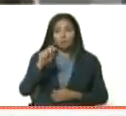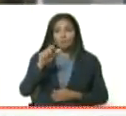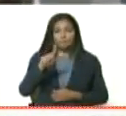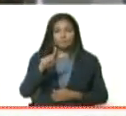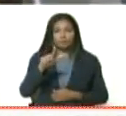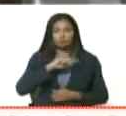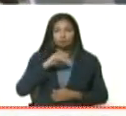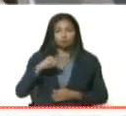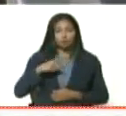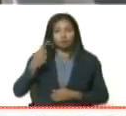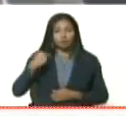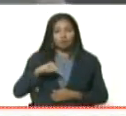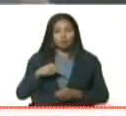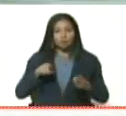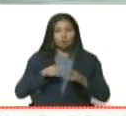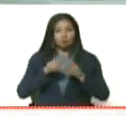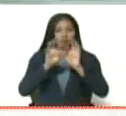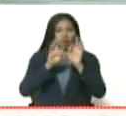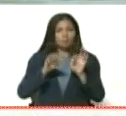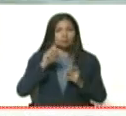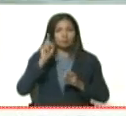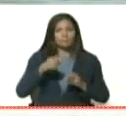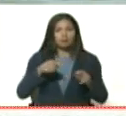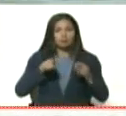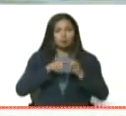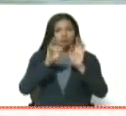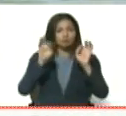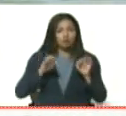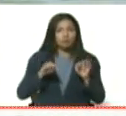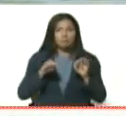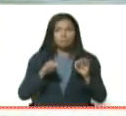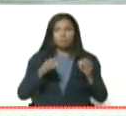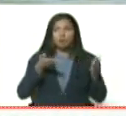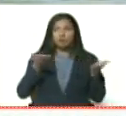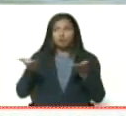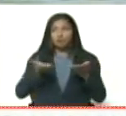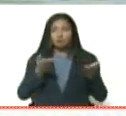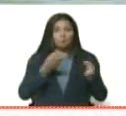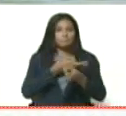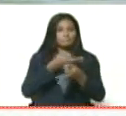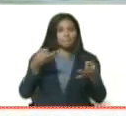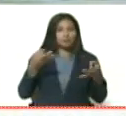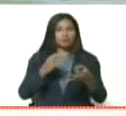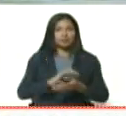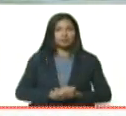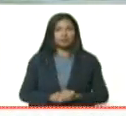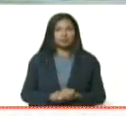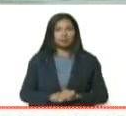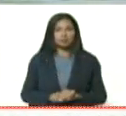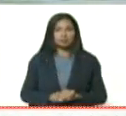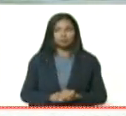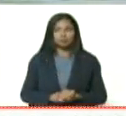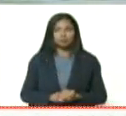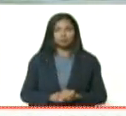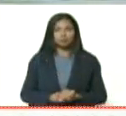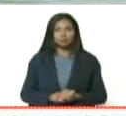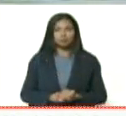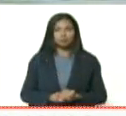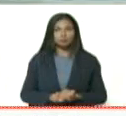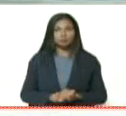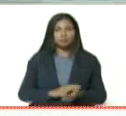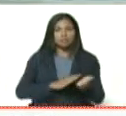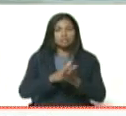que hacer la estrategia financiera y logística perfecta para garantizar